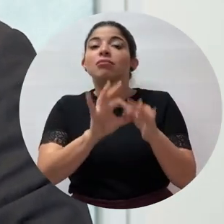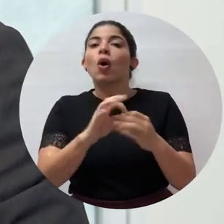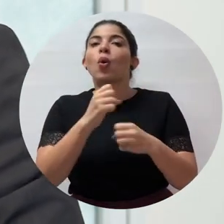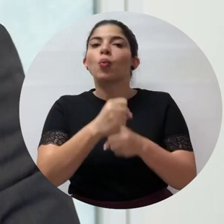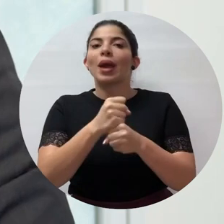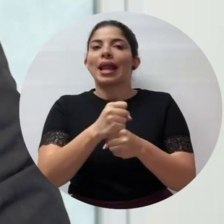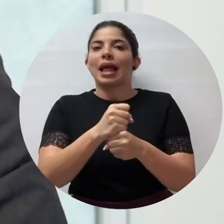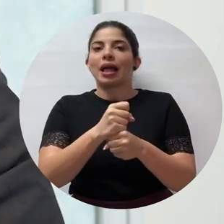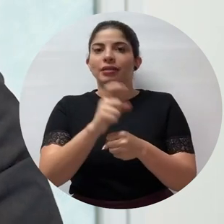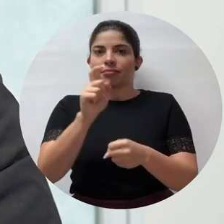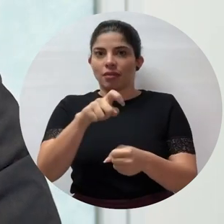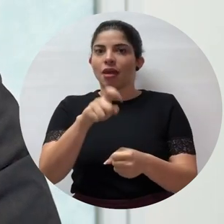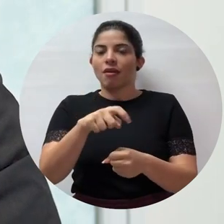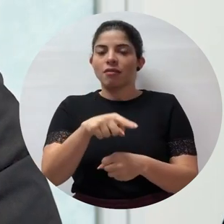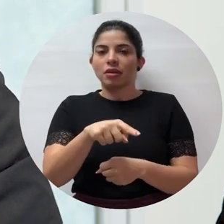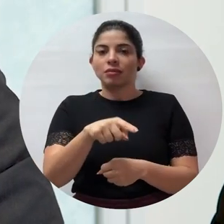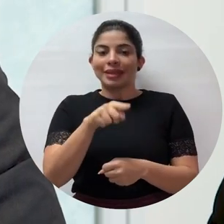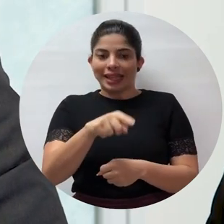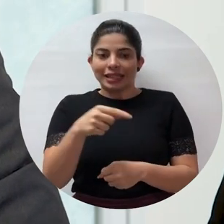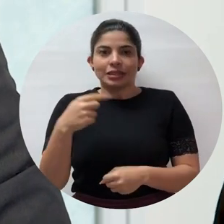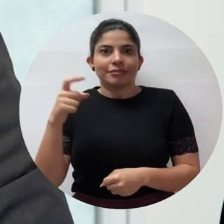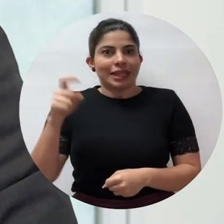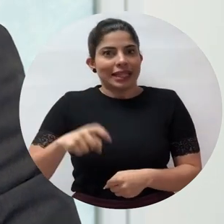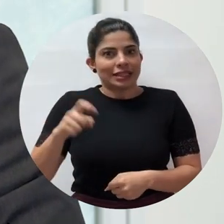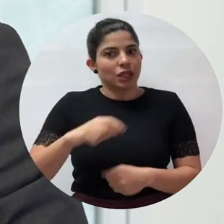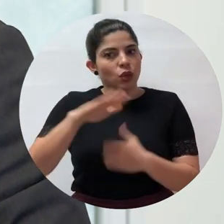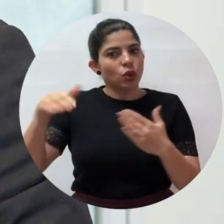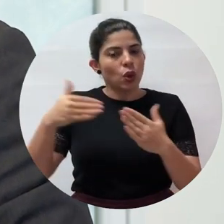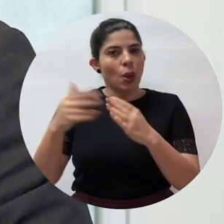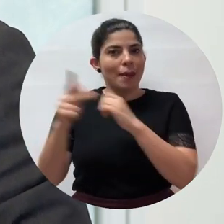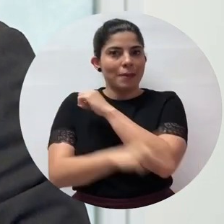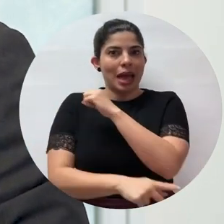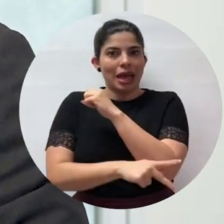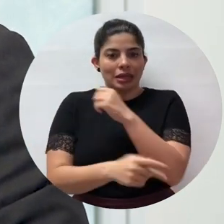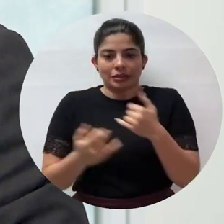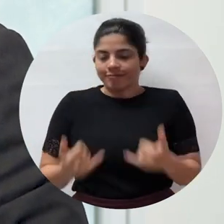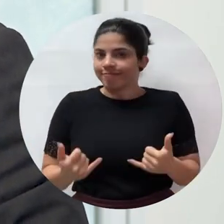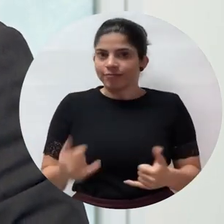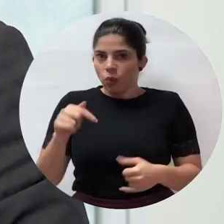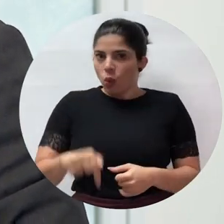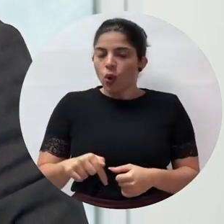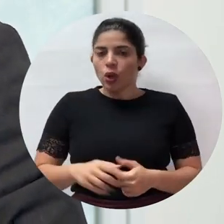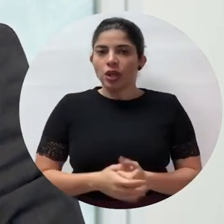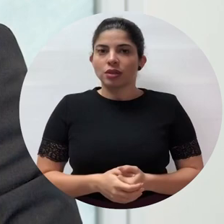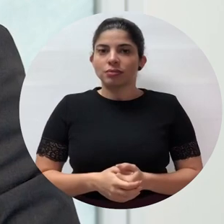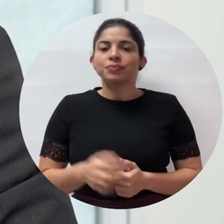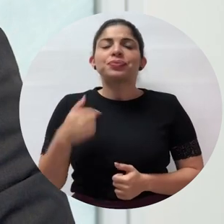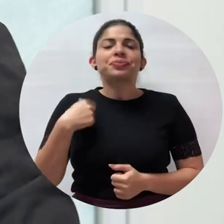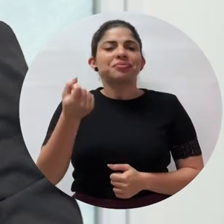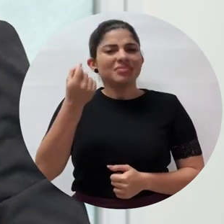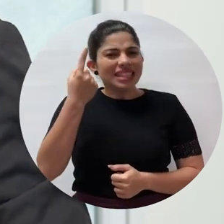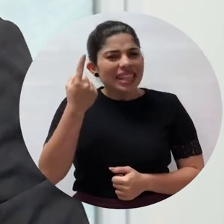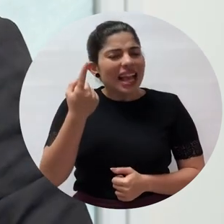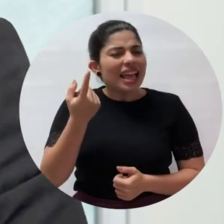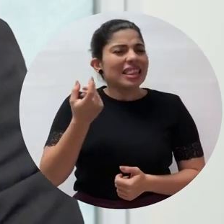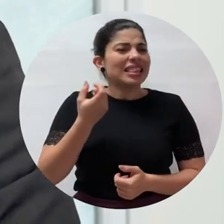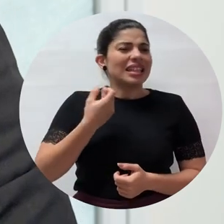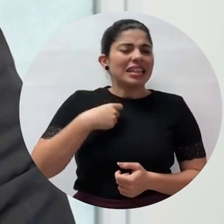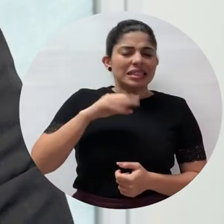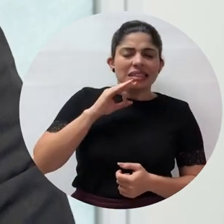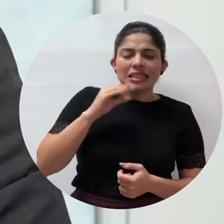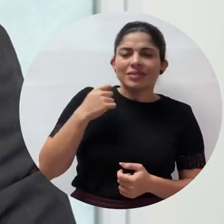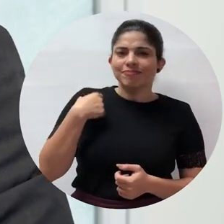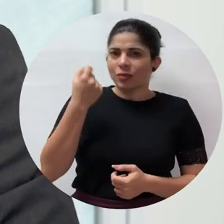sobre huelgas. Y eso lo necesita el país hoy. Yo entiendo la